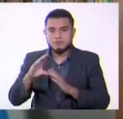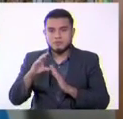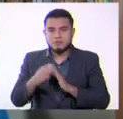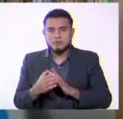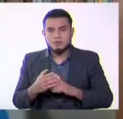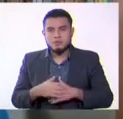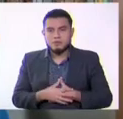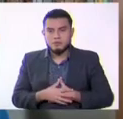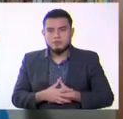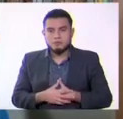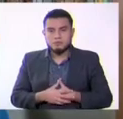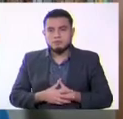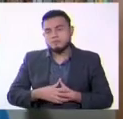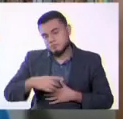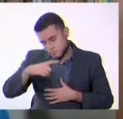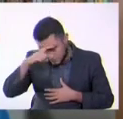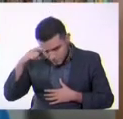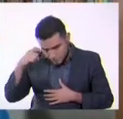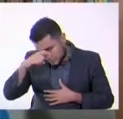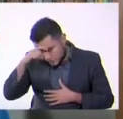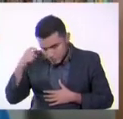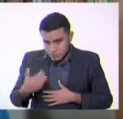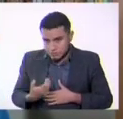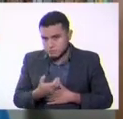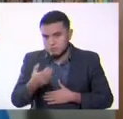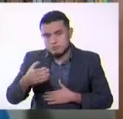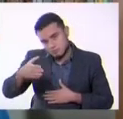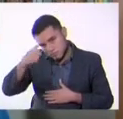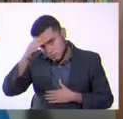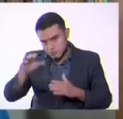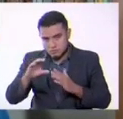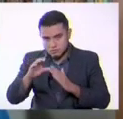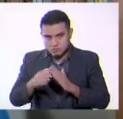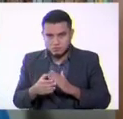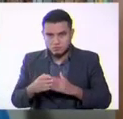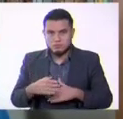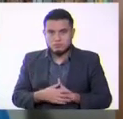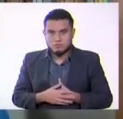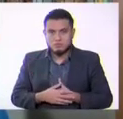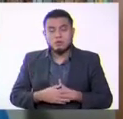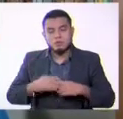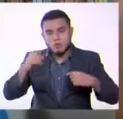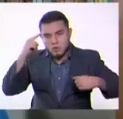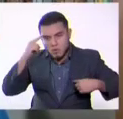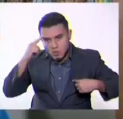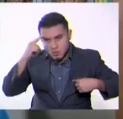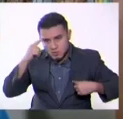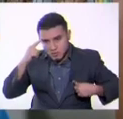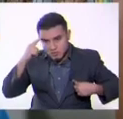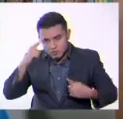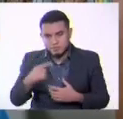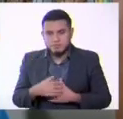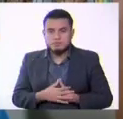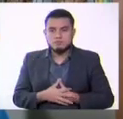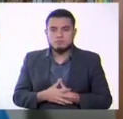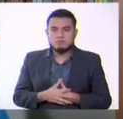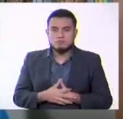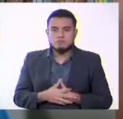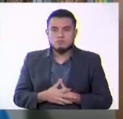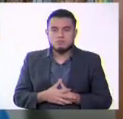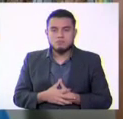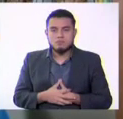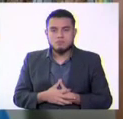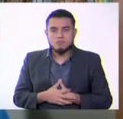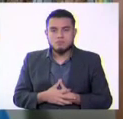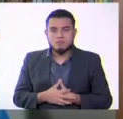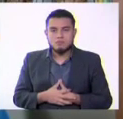También trabajamos sobre el concepto de la cultura como algo consciente en cuanto